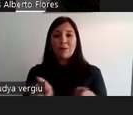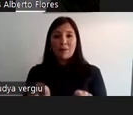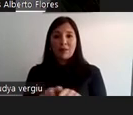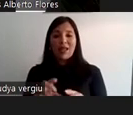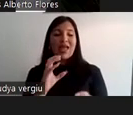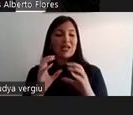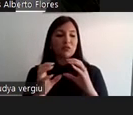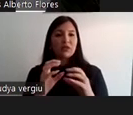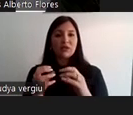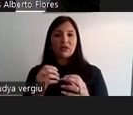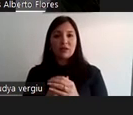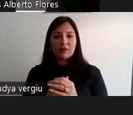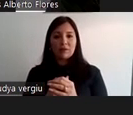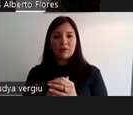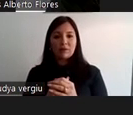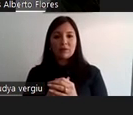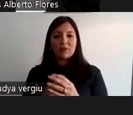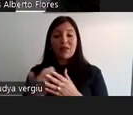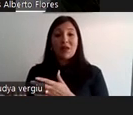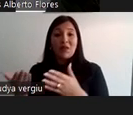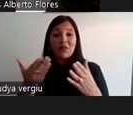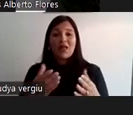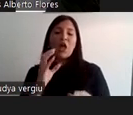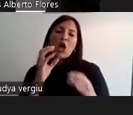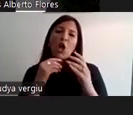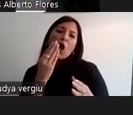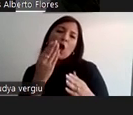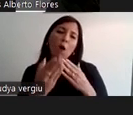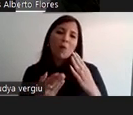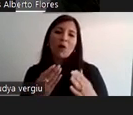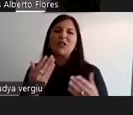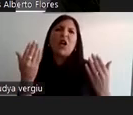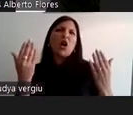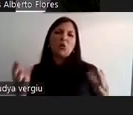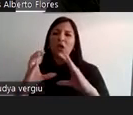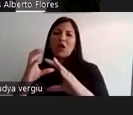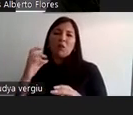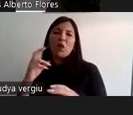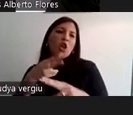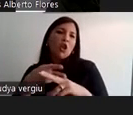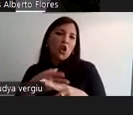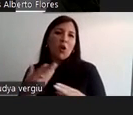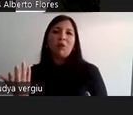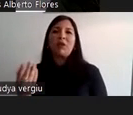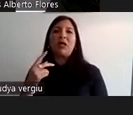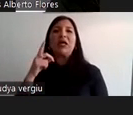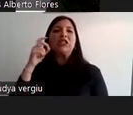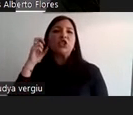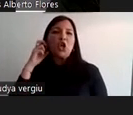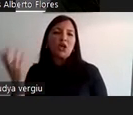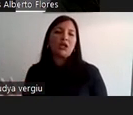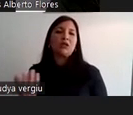única darles En esos momentos explicaciones acerca de Por qué se llama tal Valle cuál es su nombre original